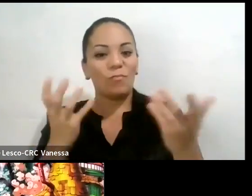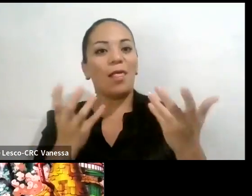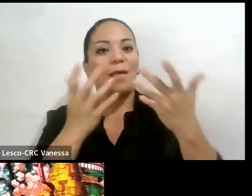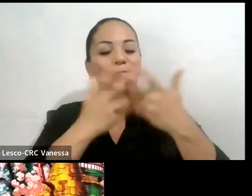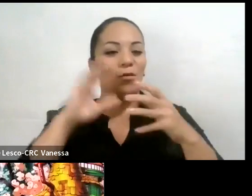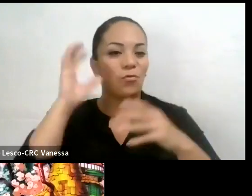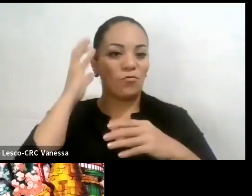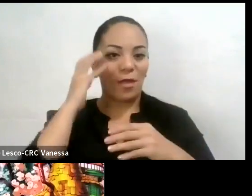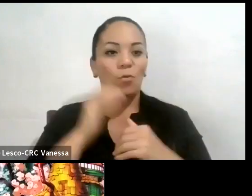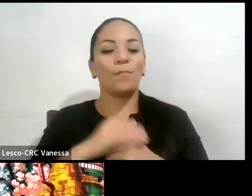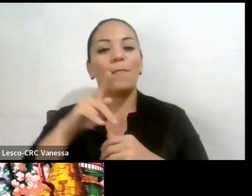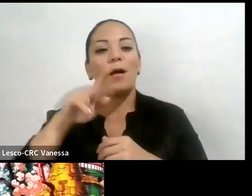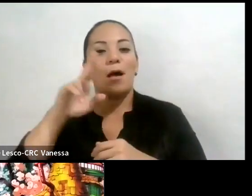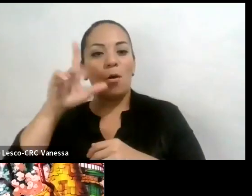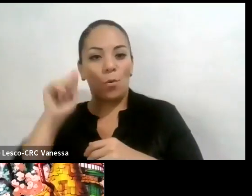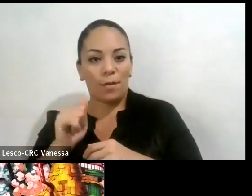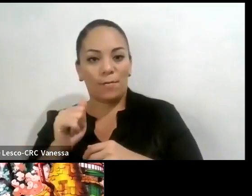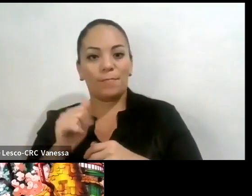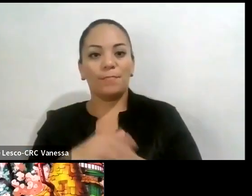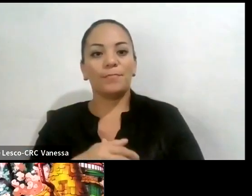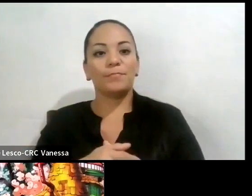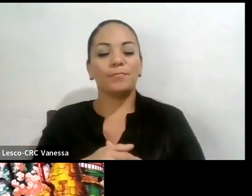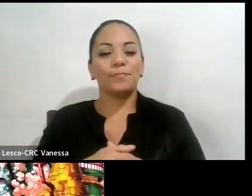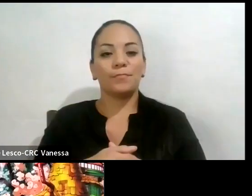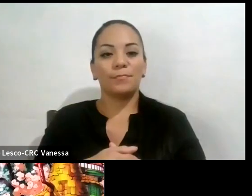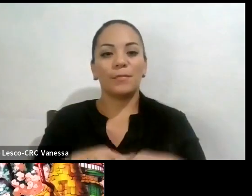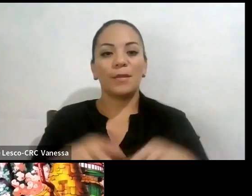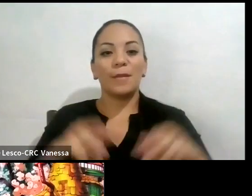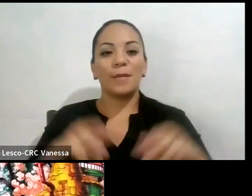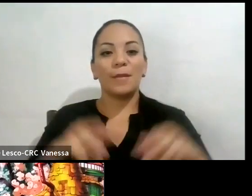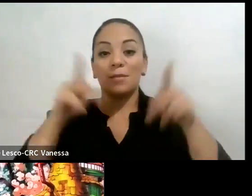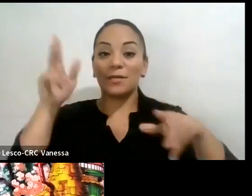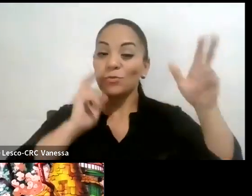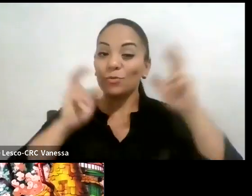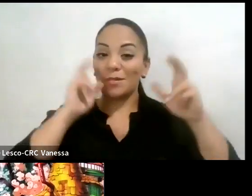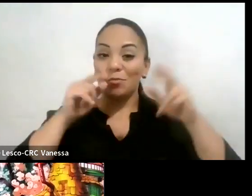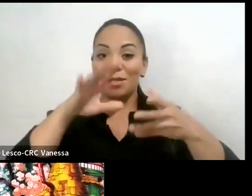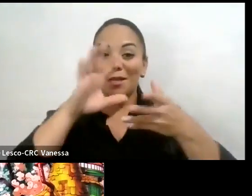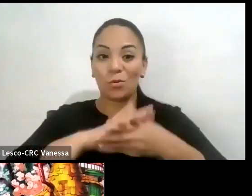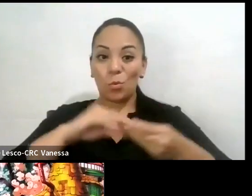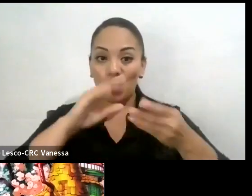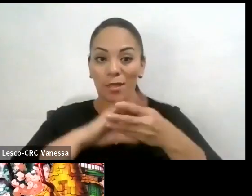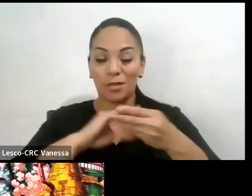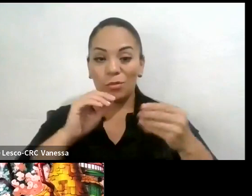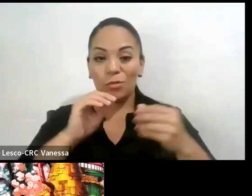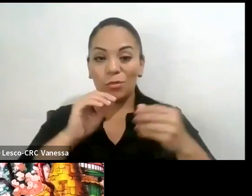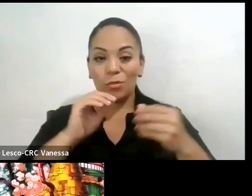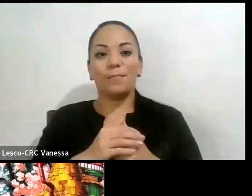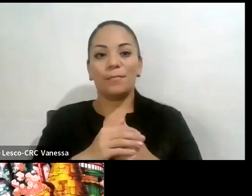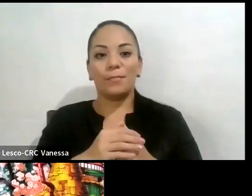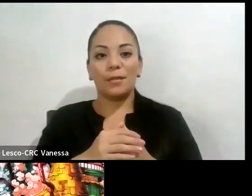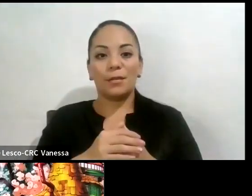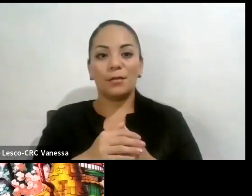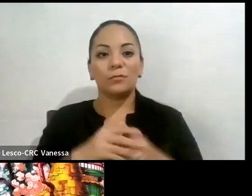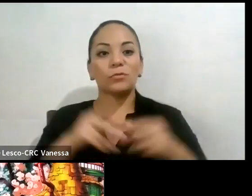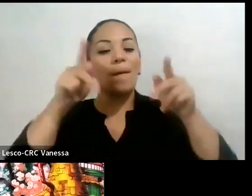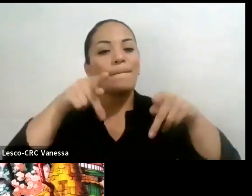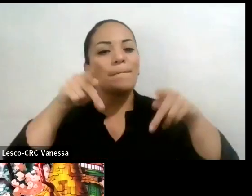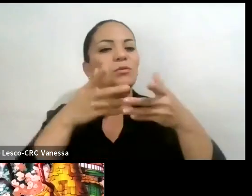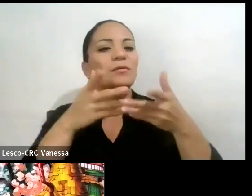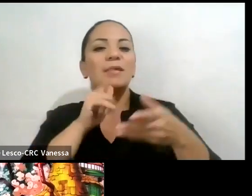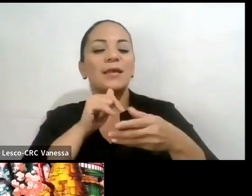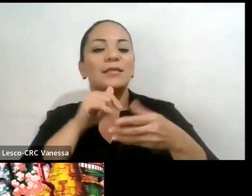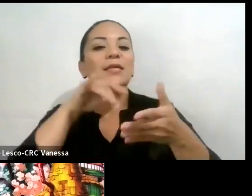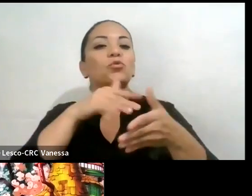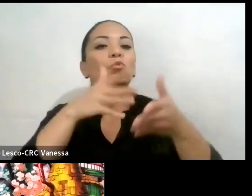Rojas Amador. Las personas que escuchamos en este cuento son estudiantes